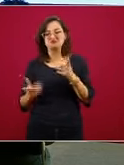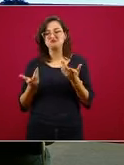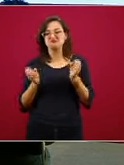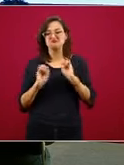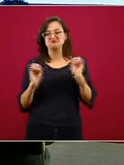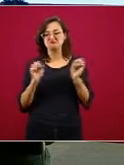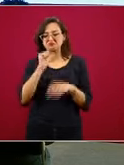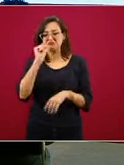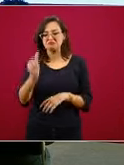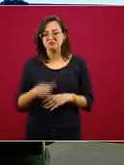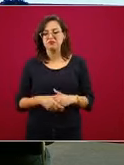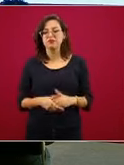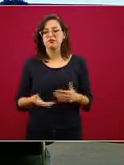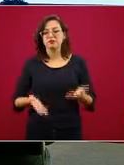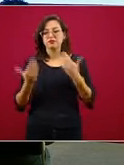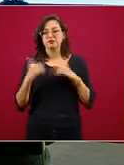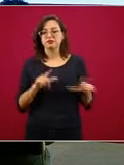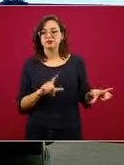el siguiente estado.